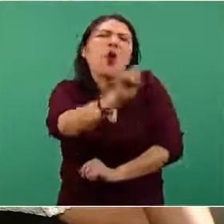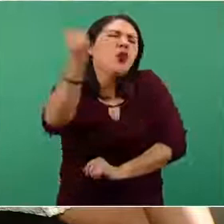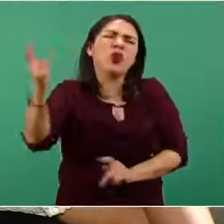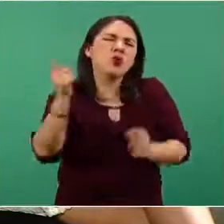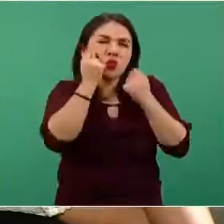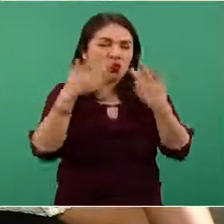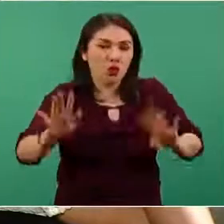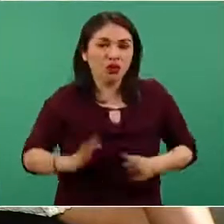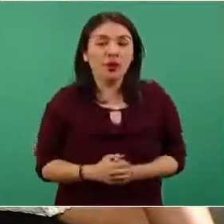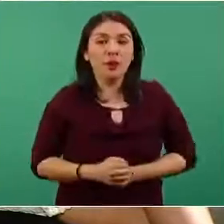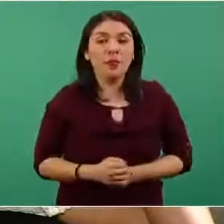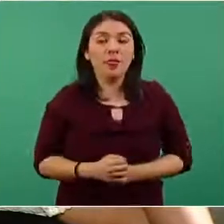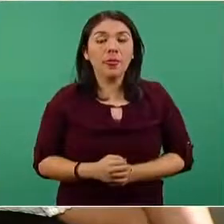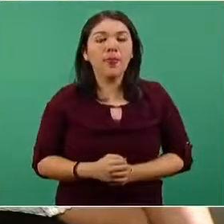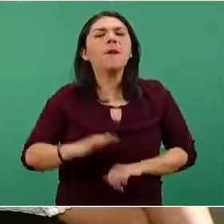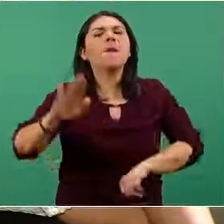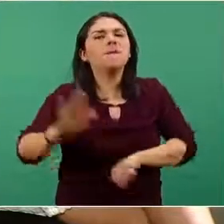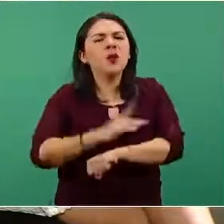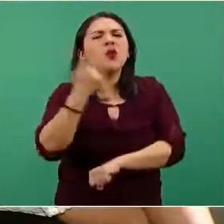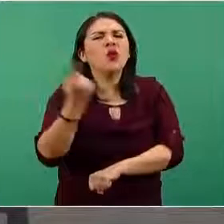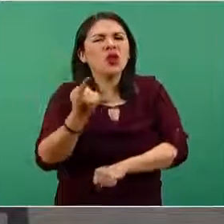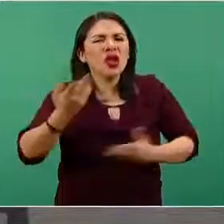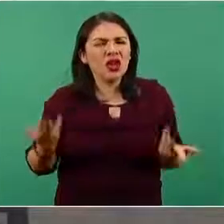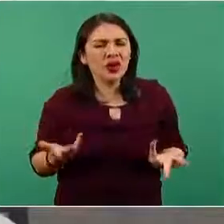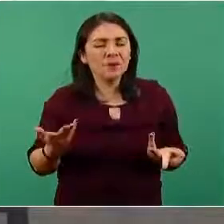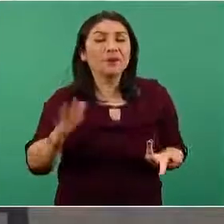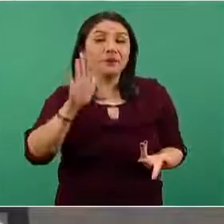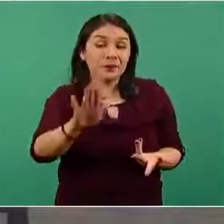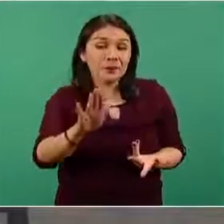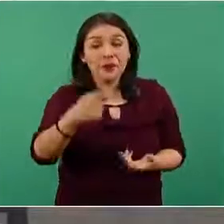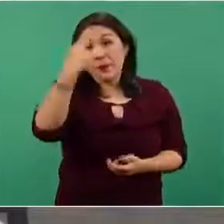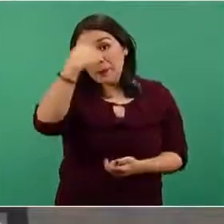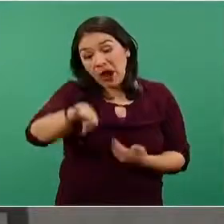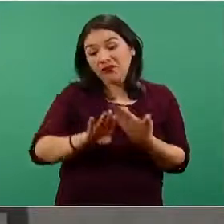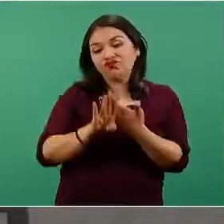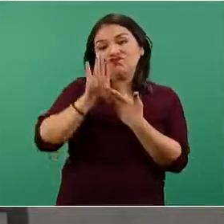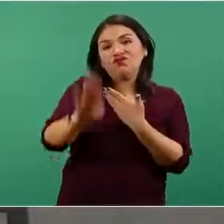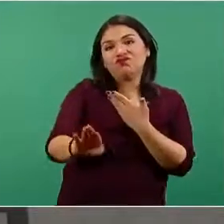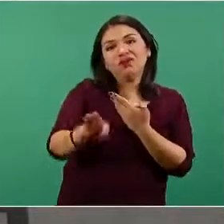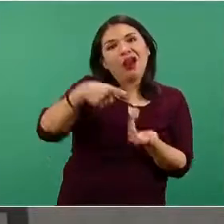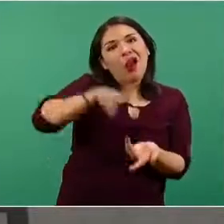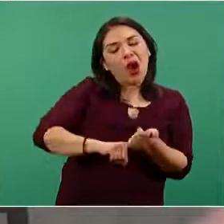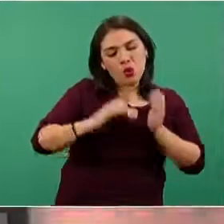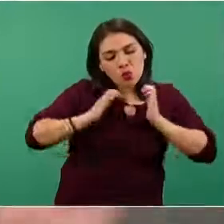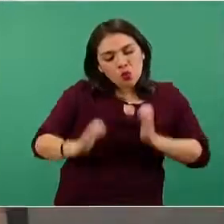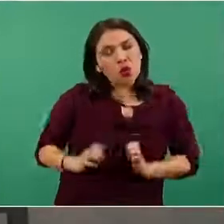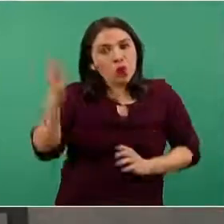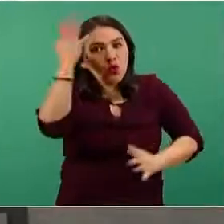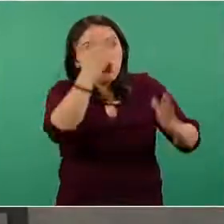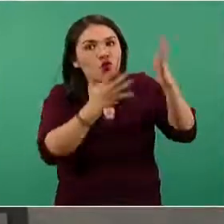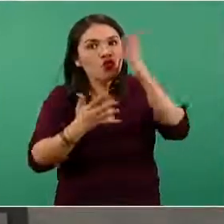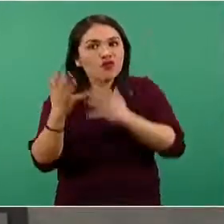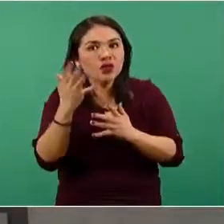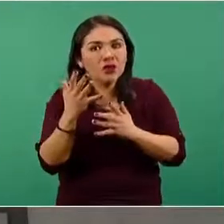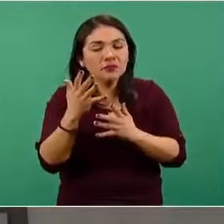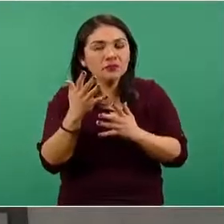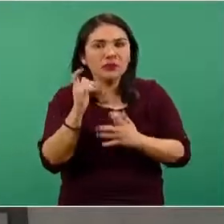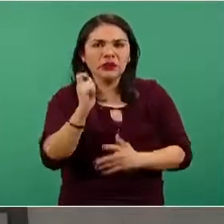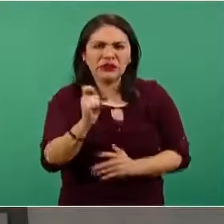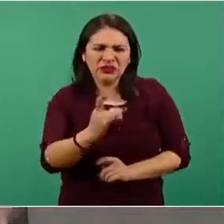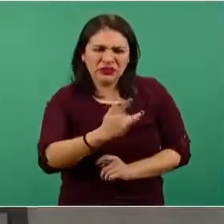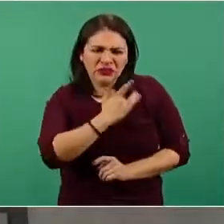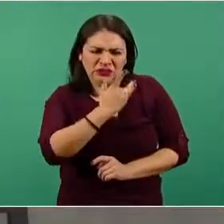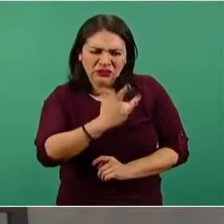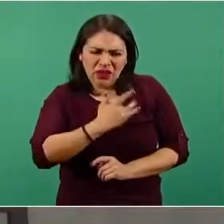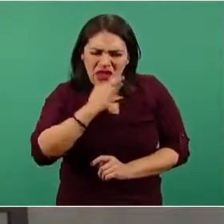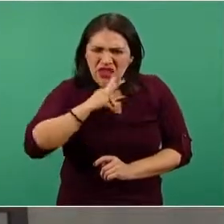vacuna. La razón principal es para evitar confundir los síntomas derivados